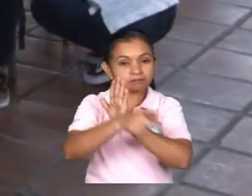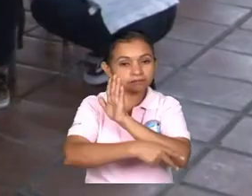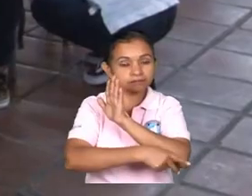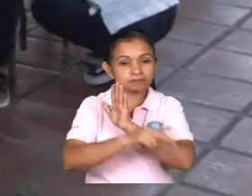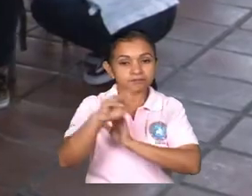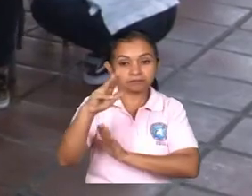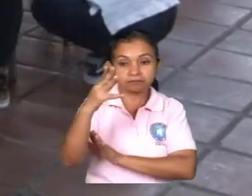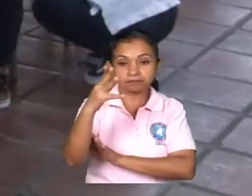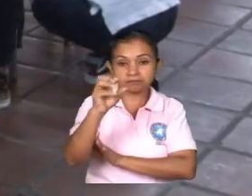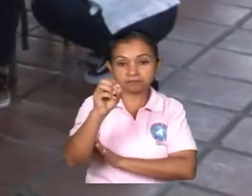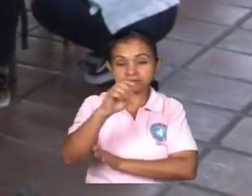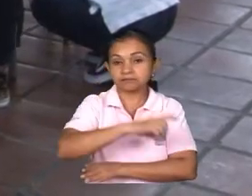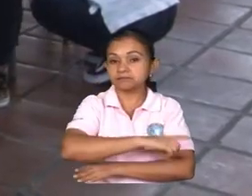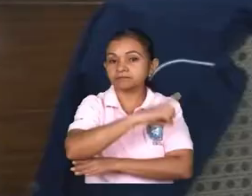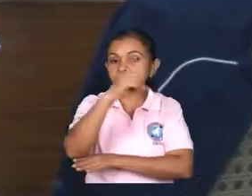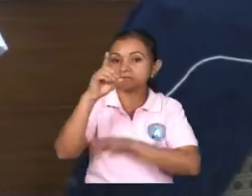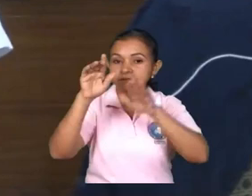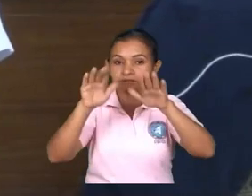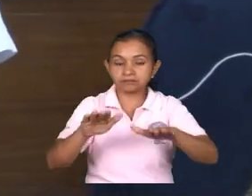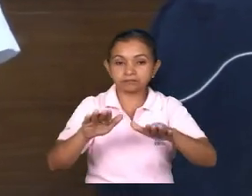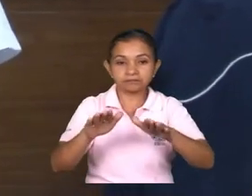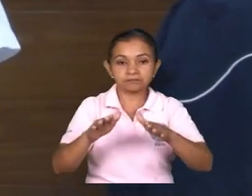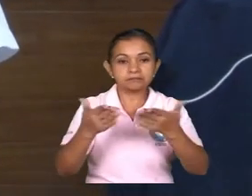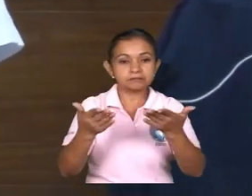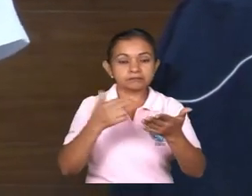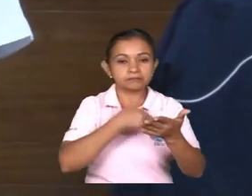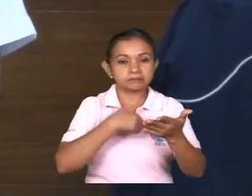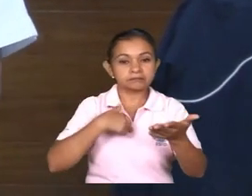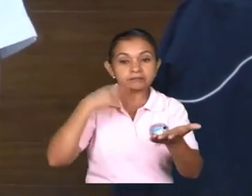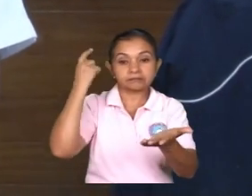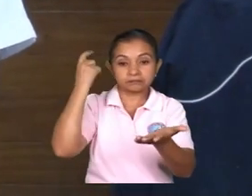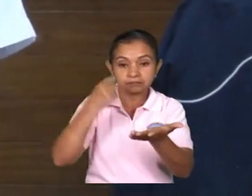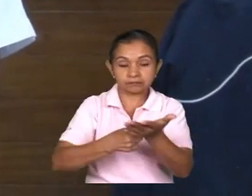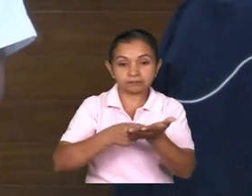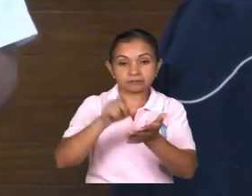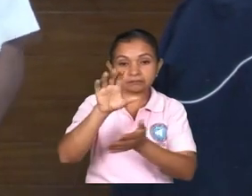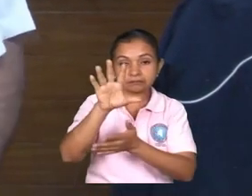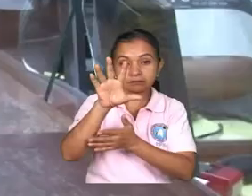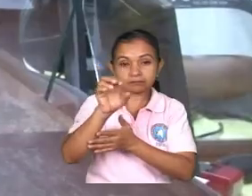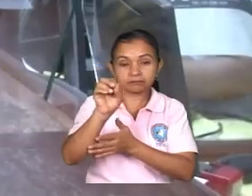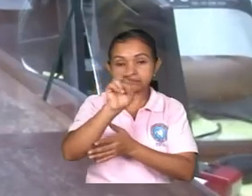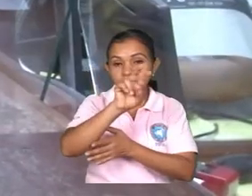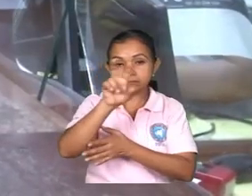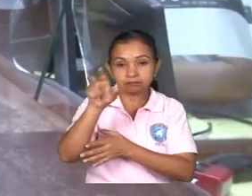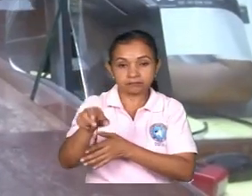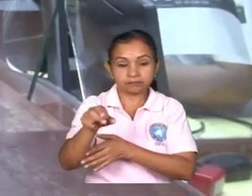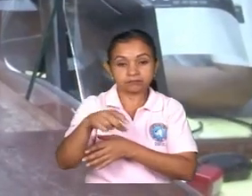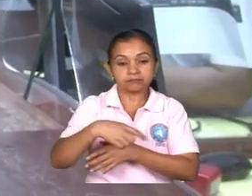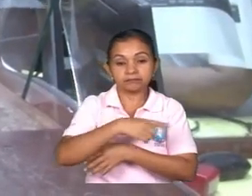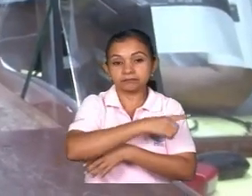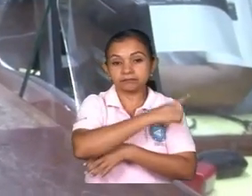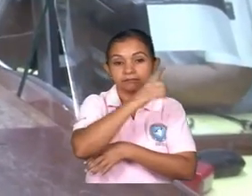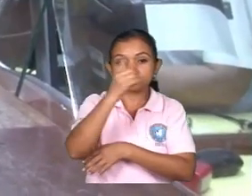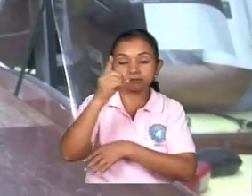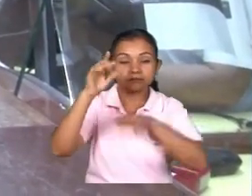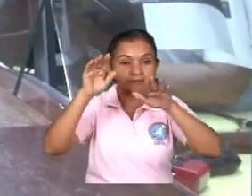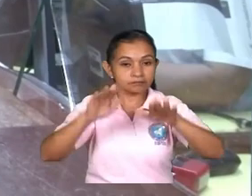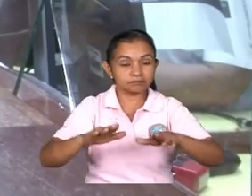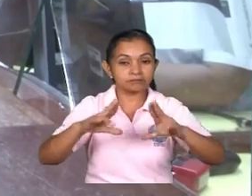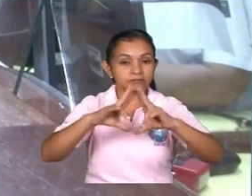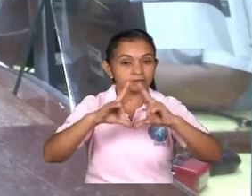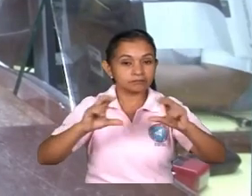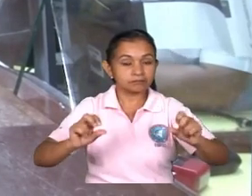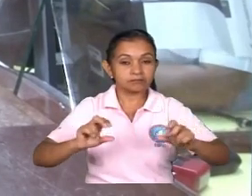de 90 días y al no renovarlo se exponen a una multa de 50 córdobas por los días de más que están en nuestro